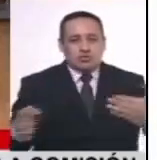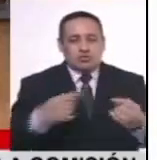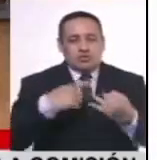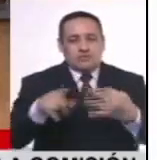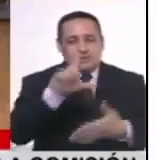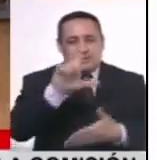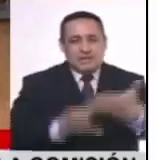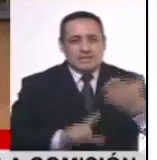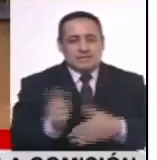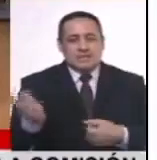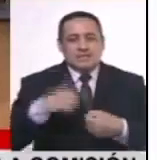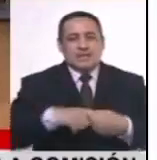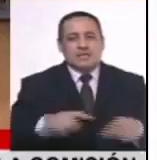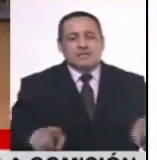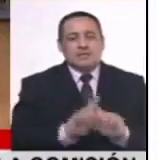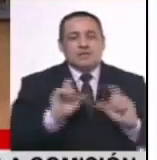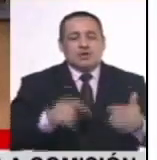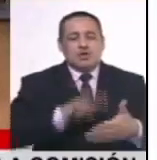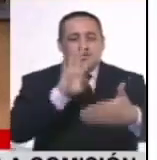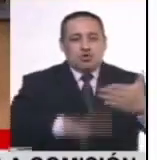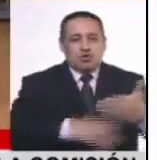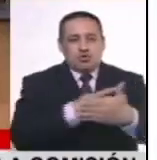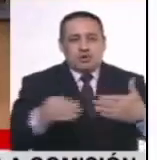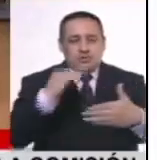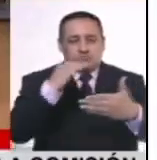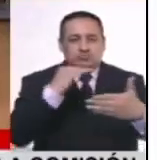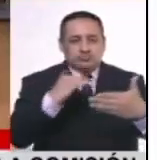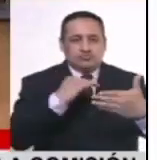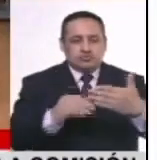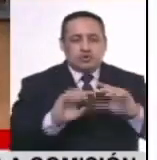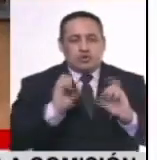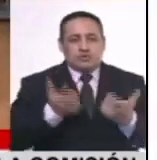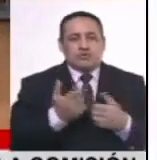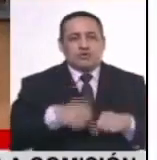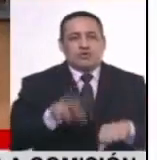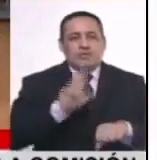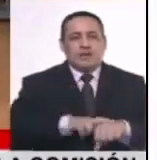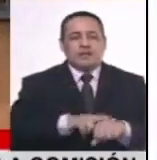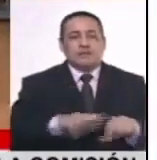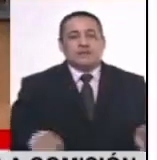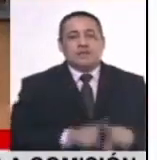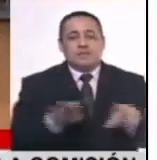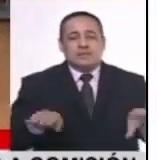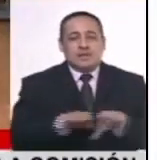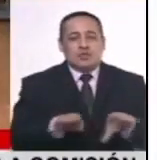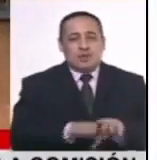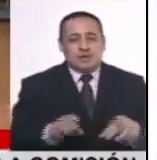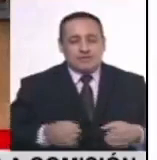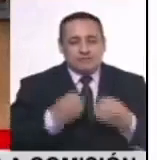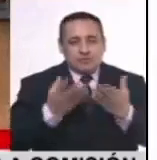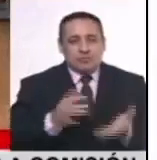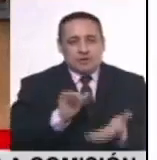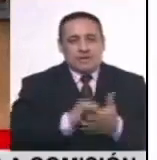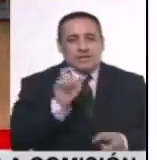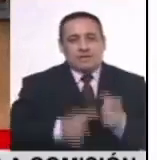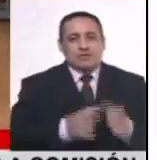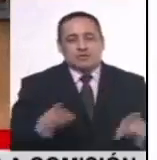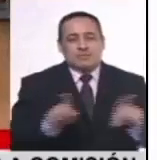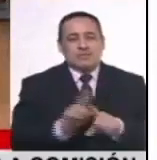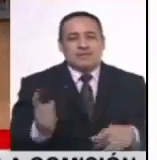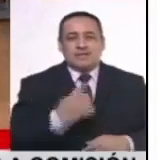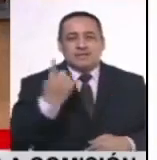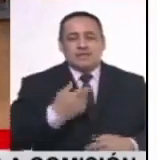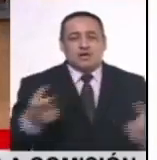integrantes de la referida comisión y el cronograma de la instalación de comisiones ordinarias. De igual manera, le informo que el personal del Departamento